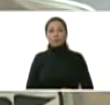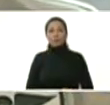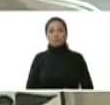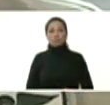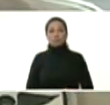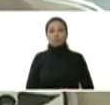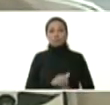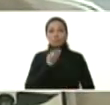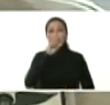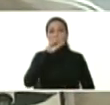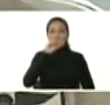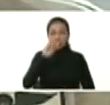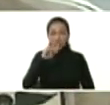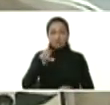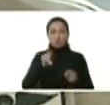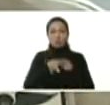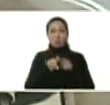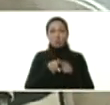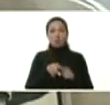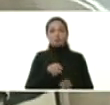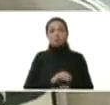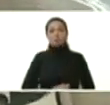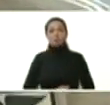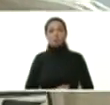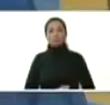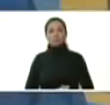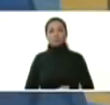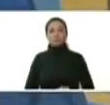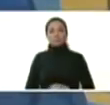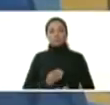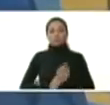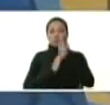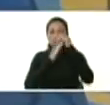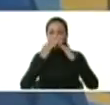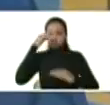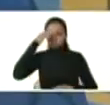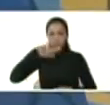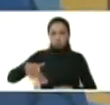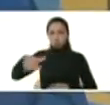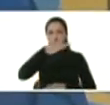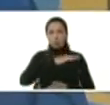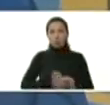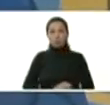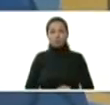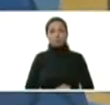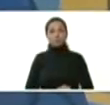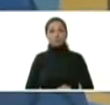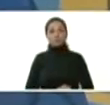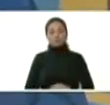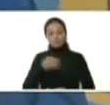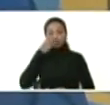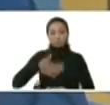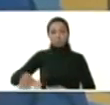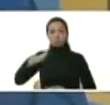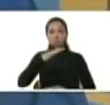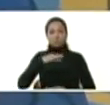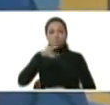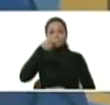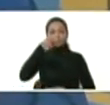ADI Guaycamacuto, 422, comandantes del pueblo. Comandante Héctor